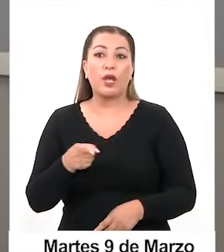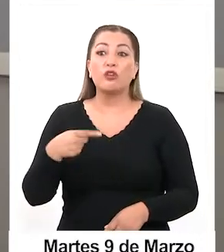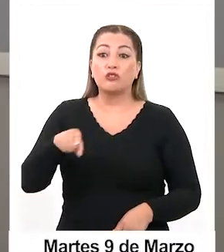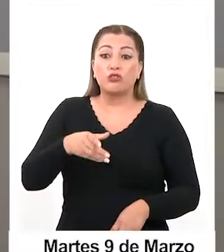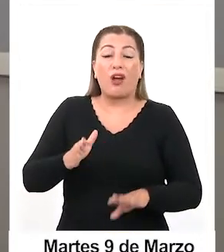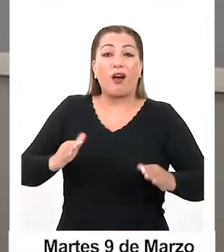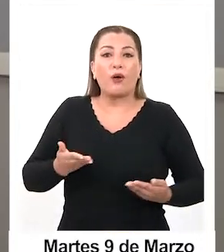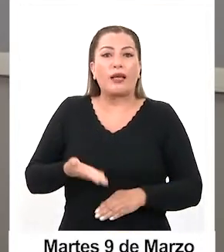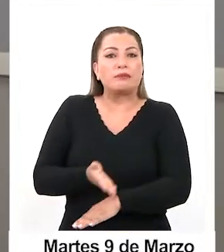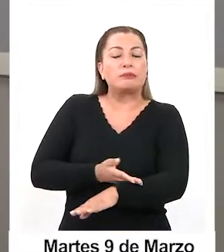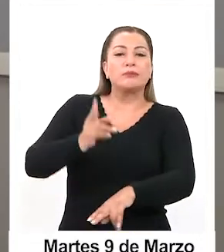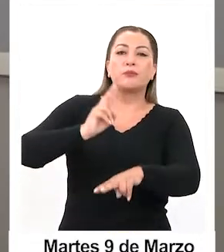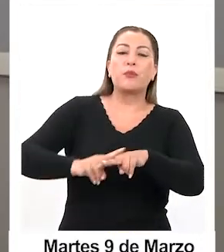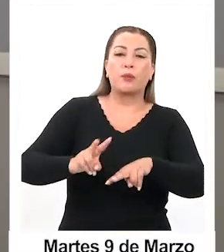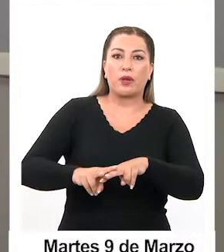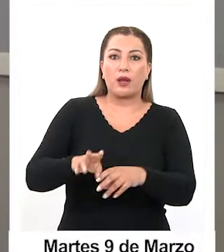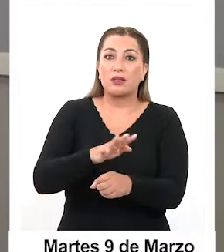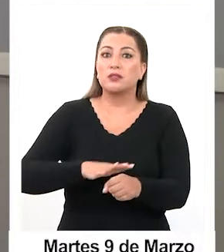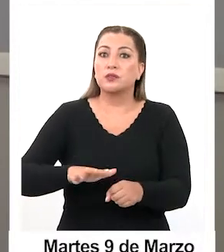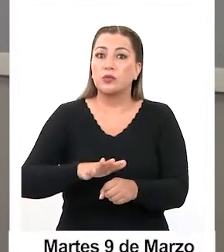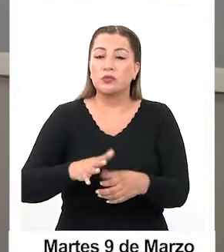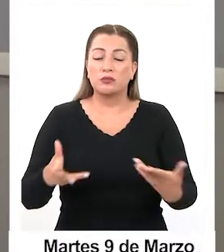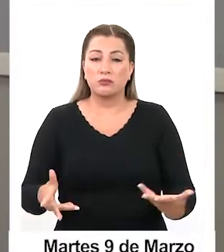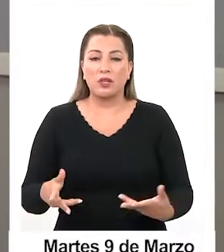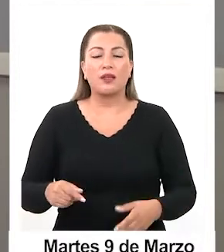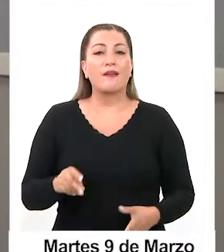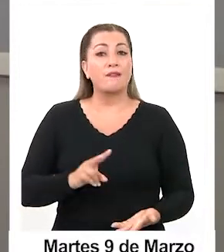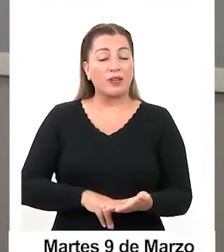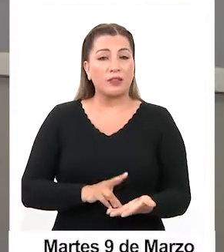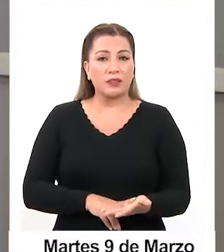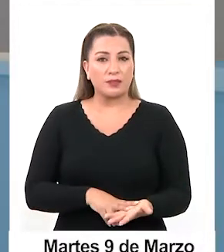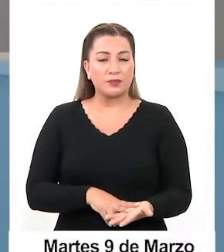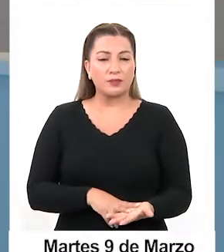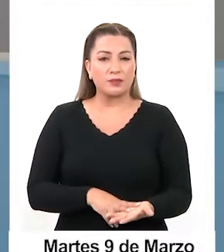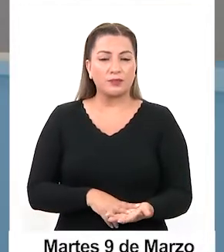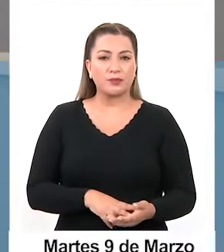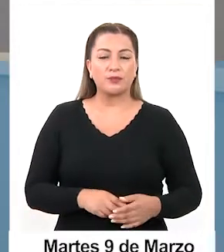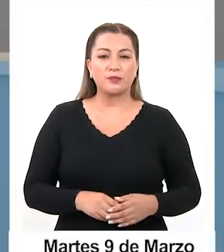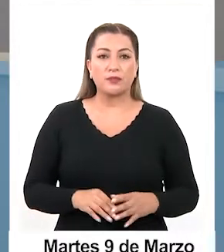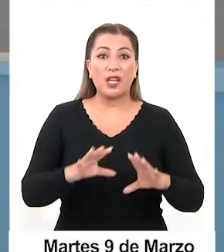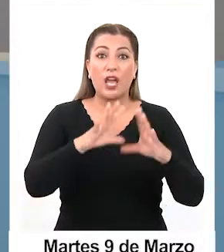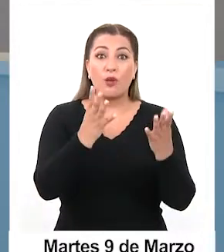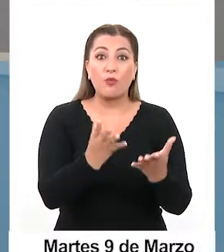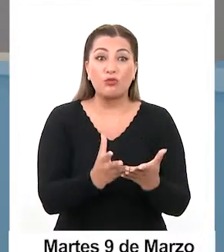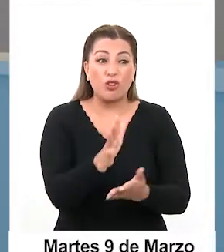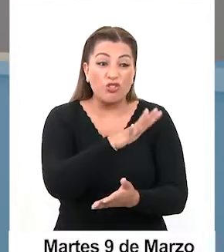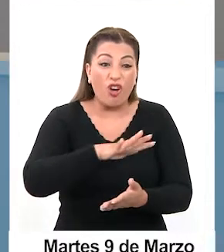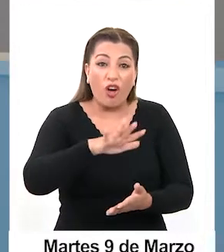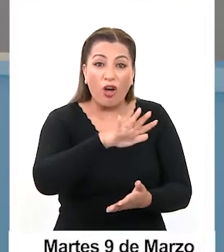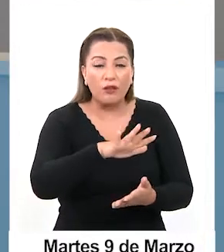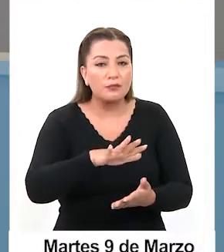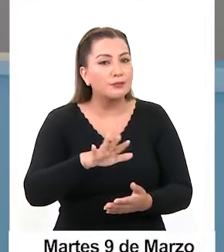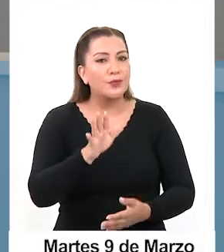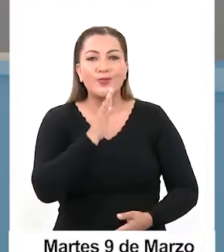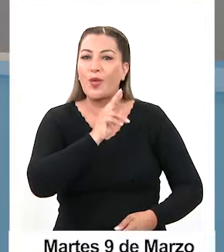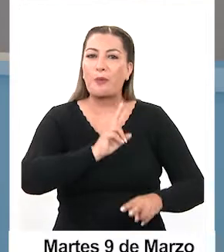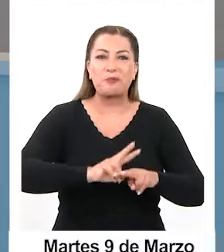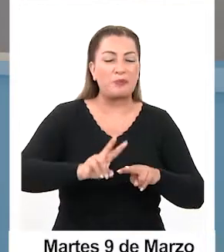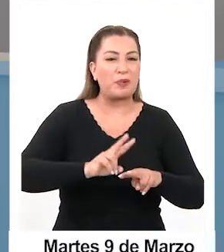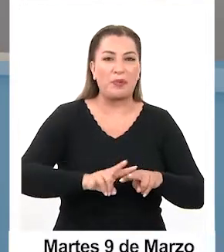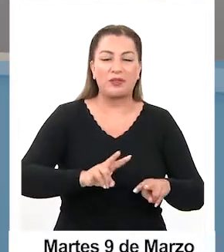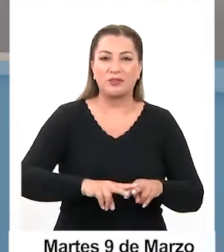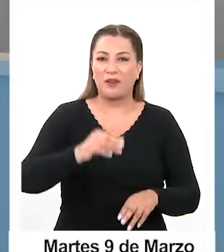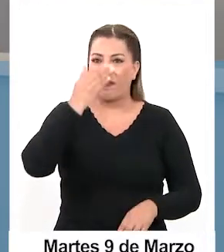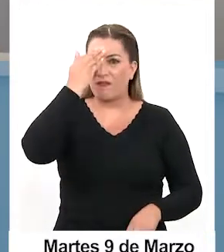para lo que pudiera ser. Pero como lo dije hace un momento, la verdad las cosas que el mundo no estaba preparado para, ni nos habíamos